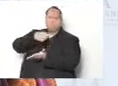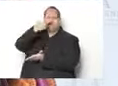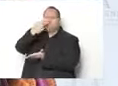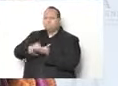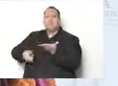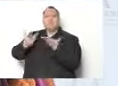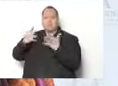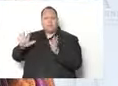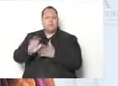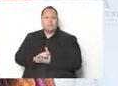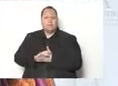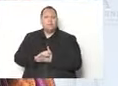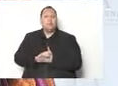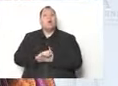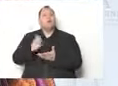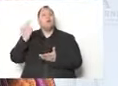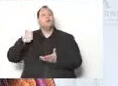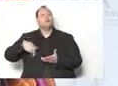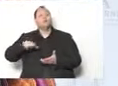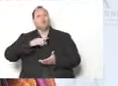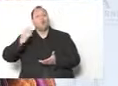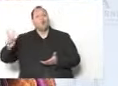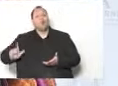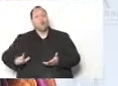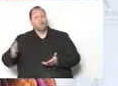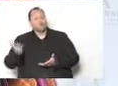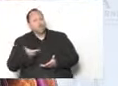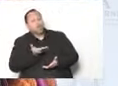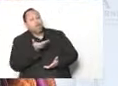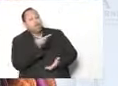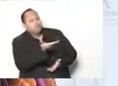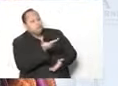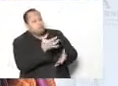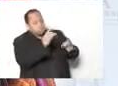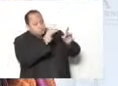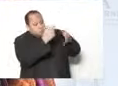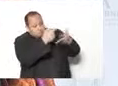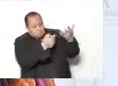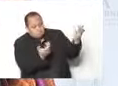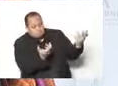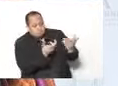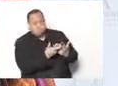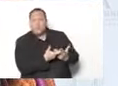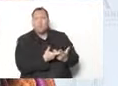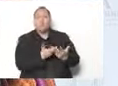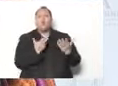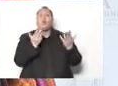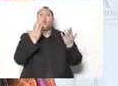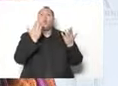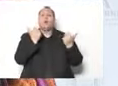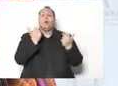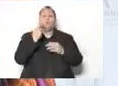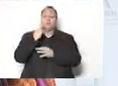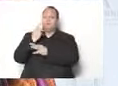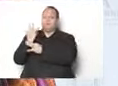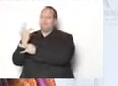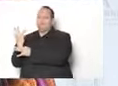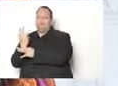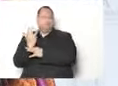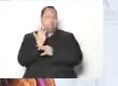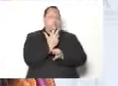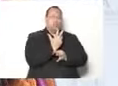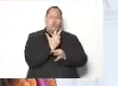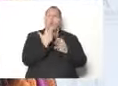las condiciones propuestas por nuestro gobierno, sin que exista ninguna responsabilidad para